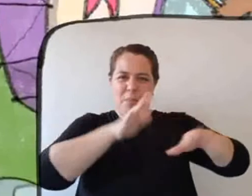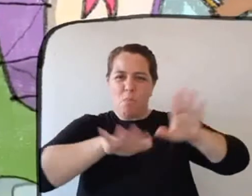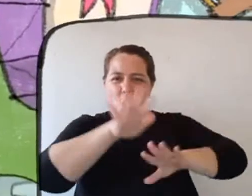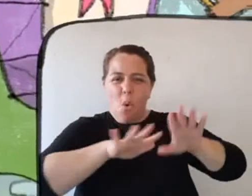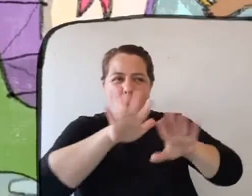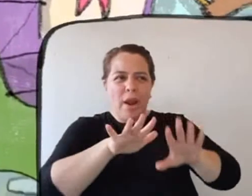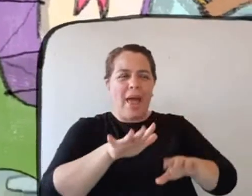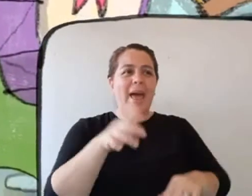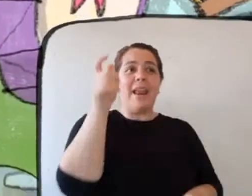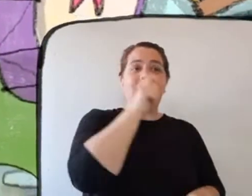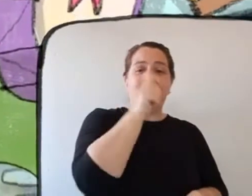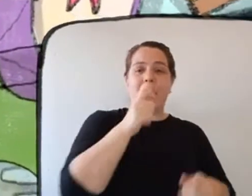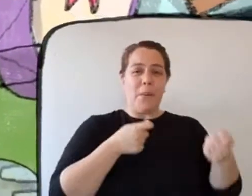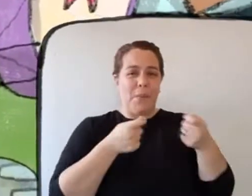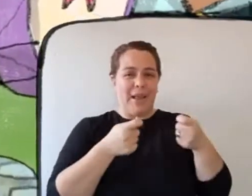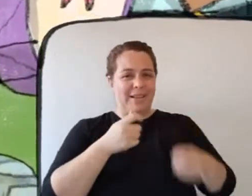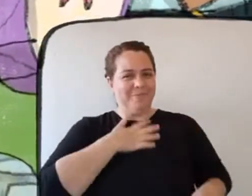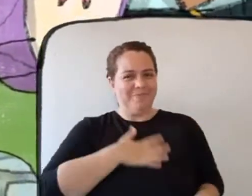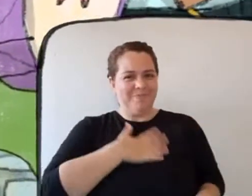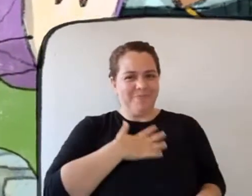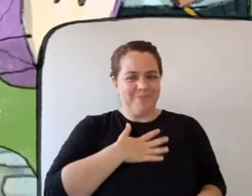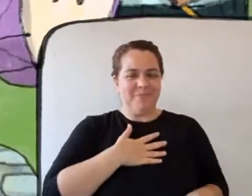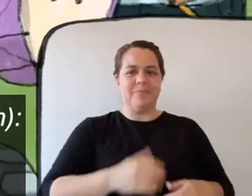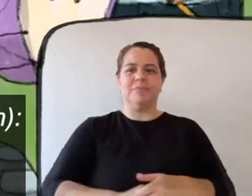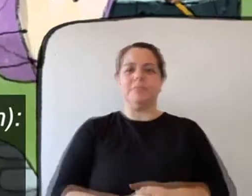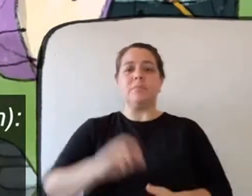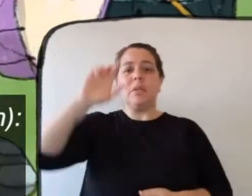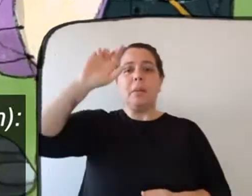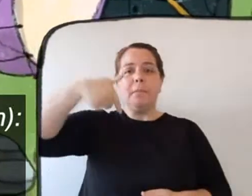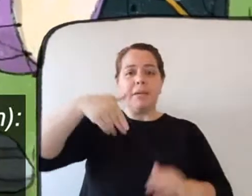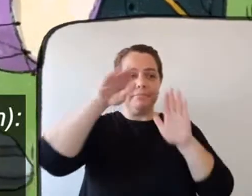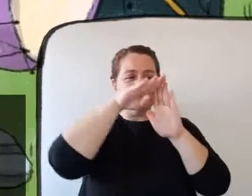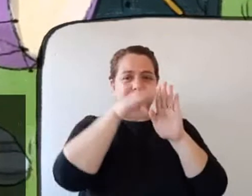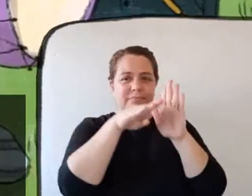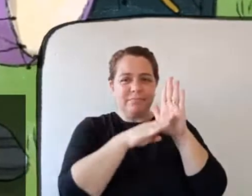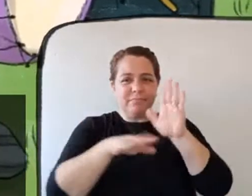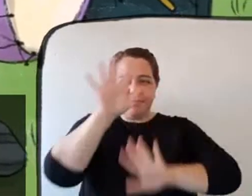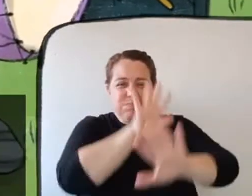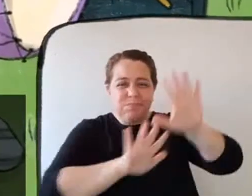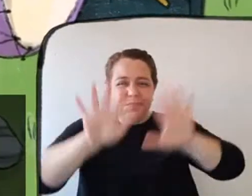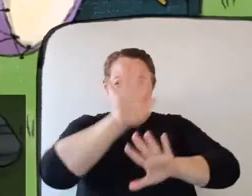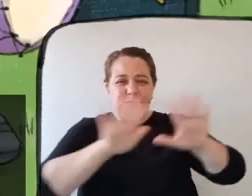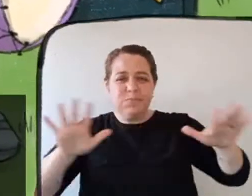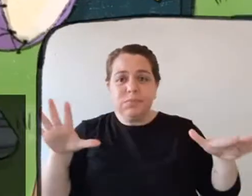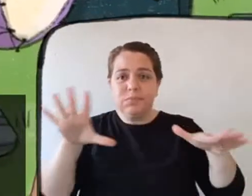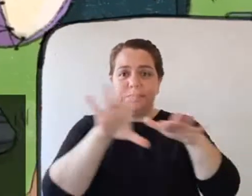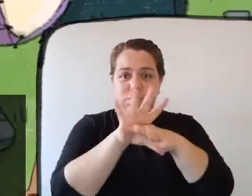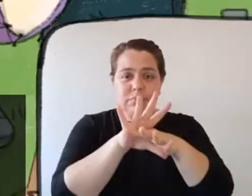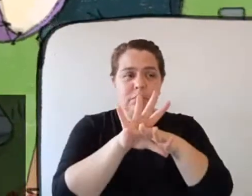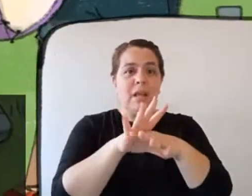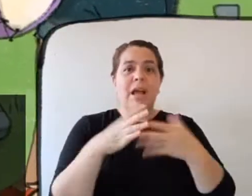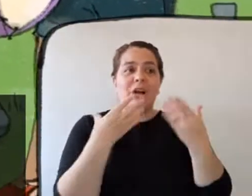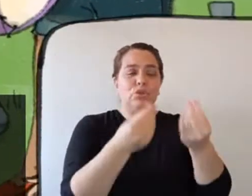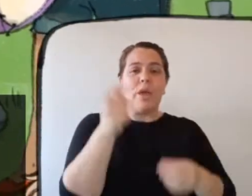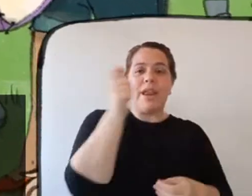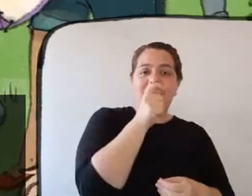plaza, ensaya la morga. Una niña baila y sonríe. Coordinar las acciones evita la revictimización de la niña